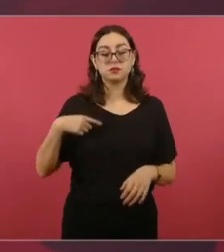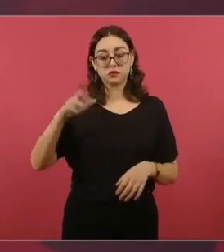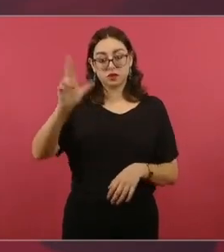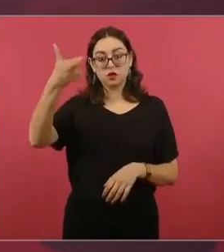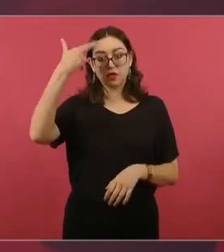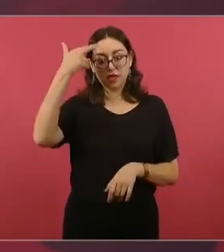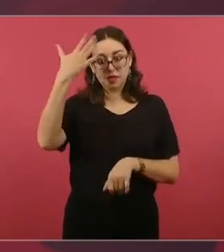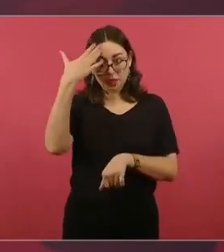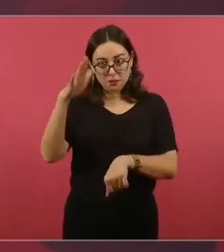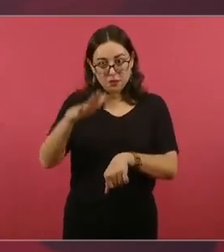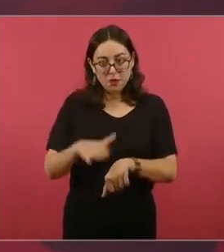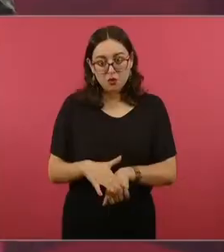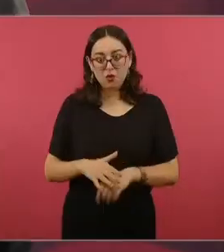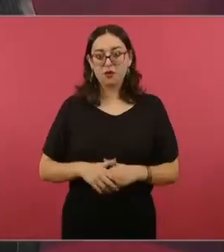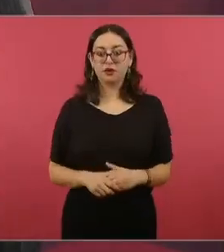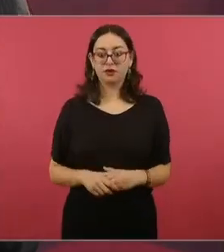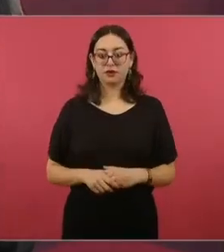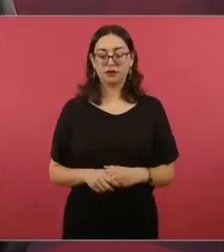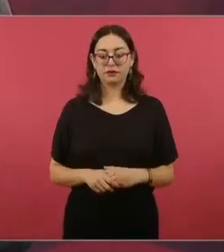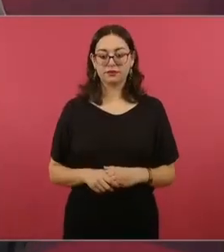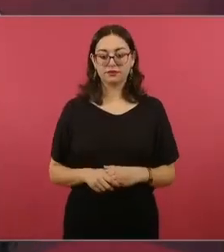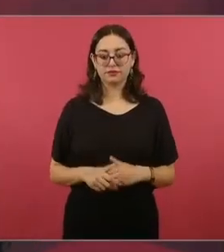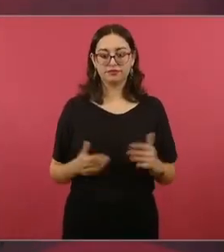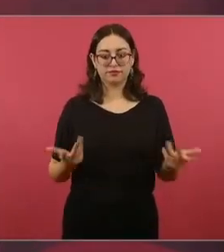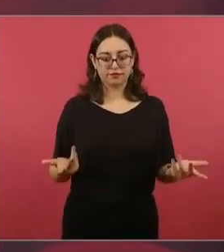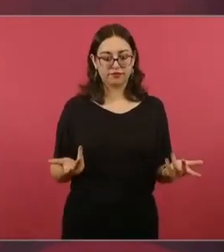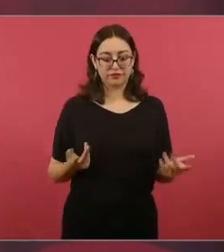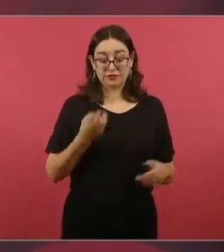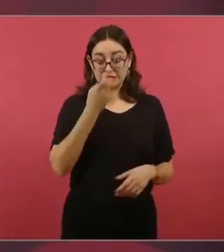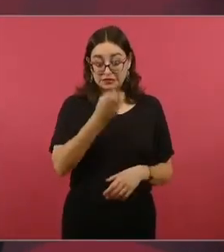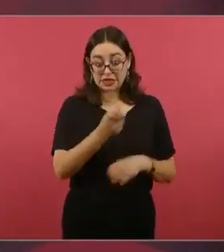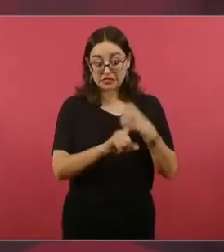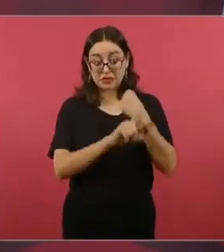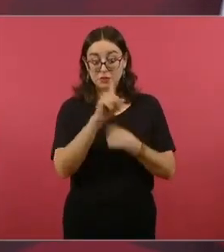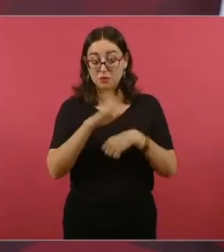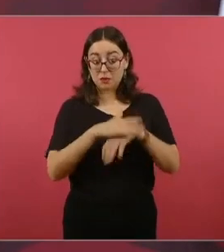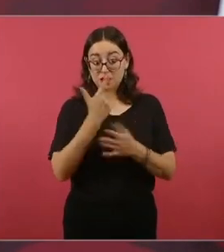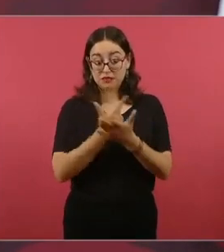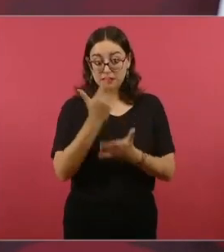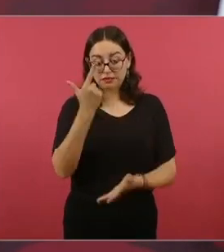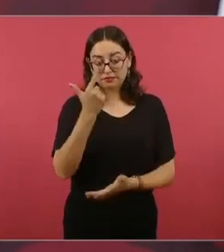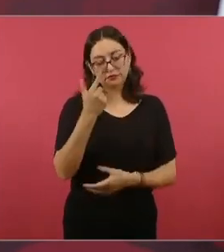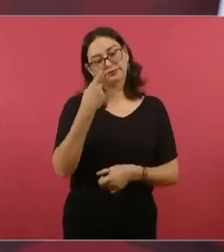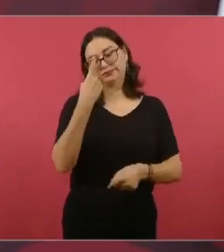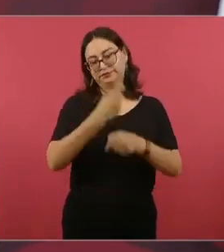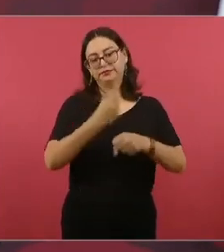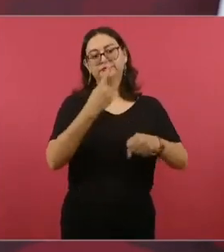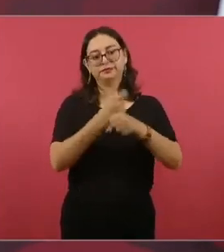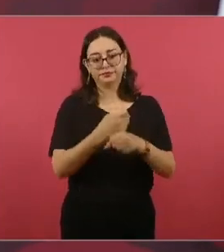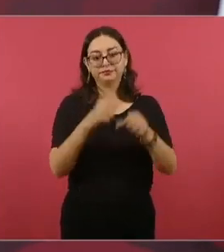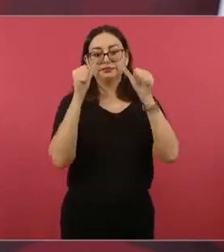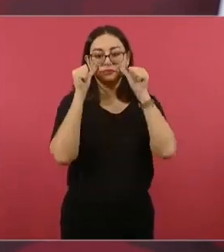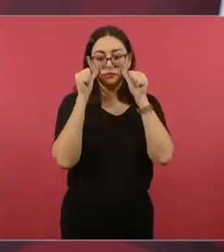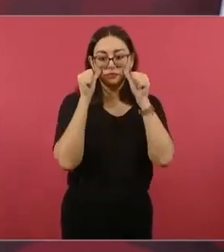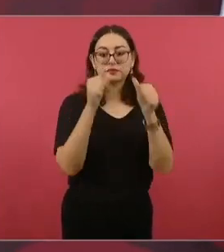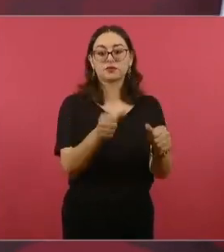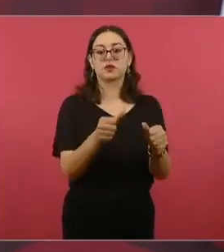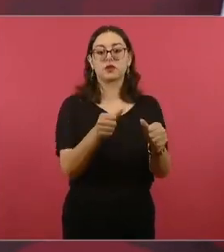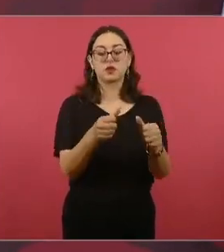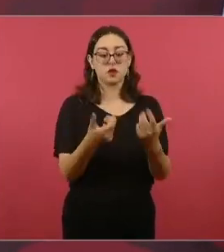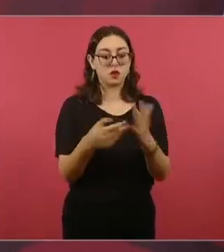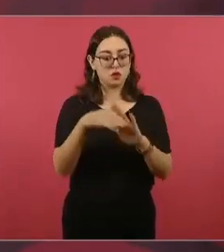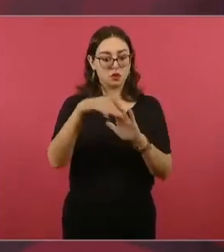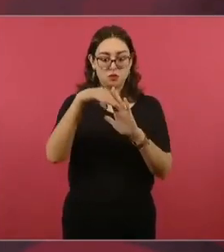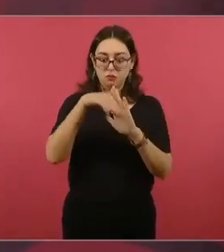Entonces, ¿qué hicimos? Pues eso, como prioridad. ¿Cómo detenemos la caída de la